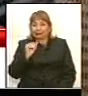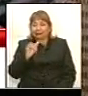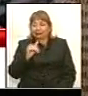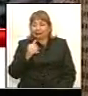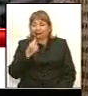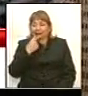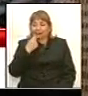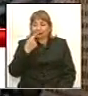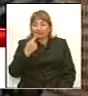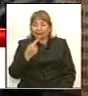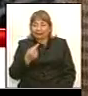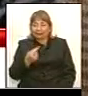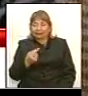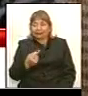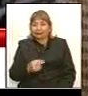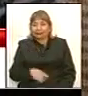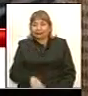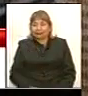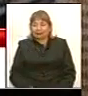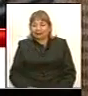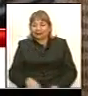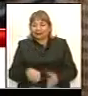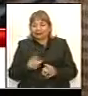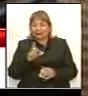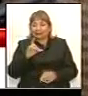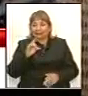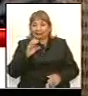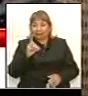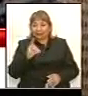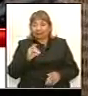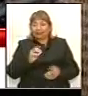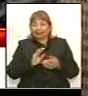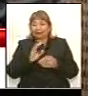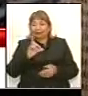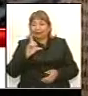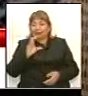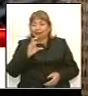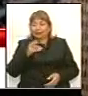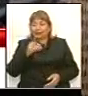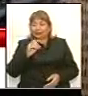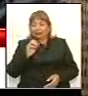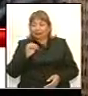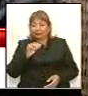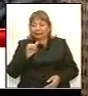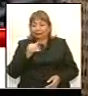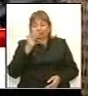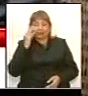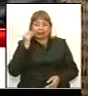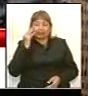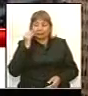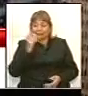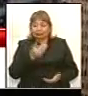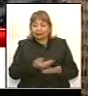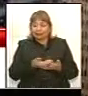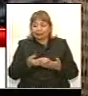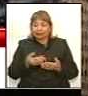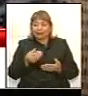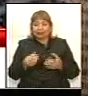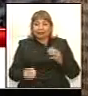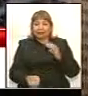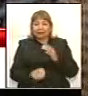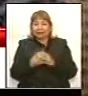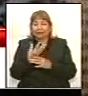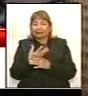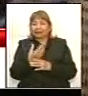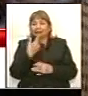han venido pasando además la luz en la variante de Uchumayo. Un conjunto de experiencias en la región de Arequipa